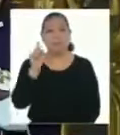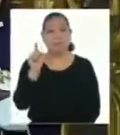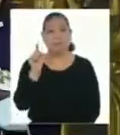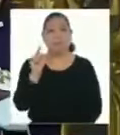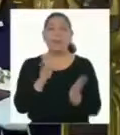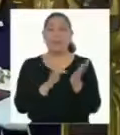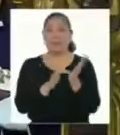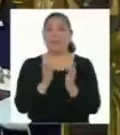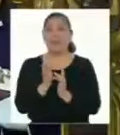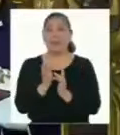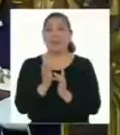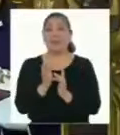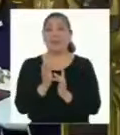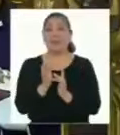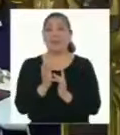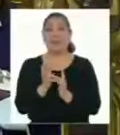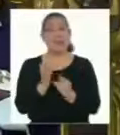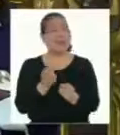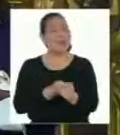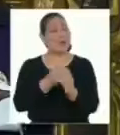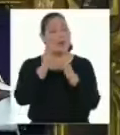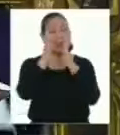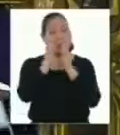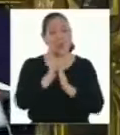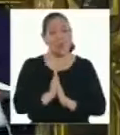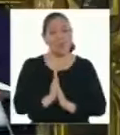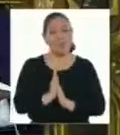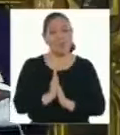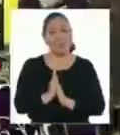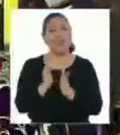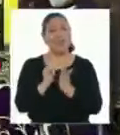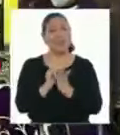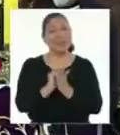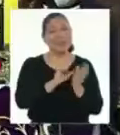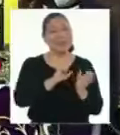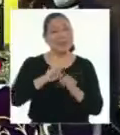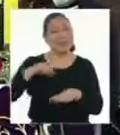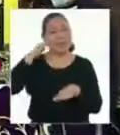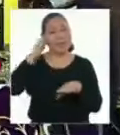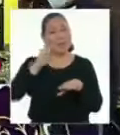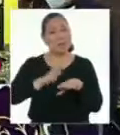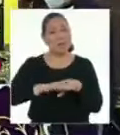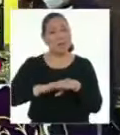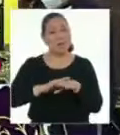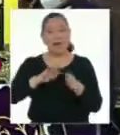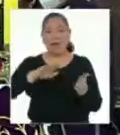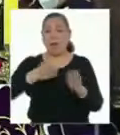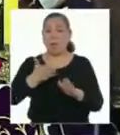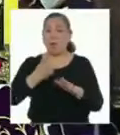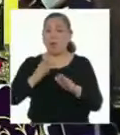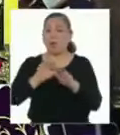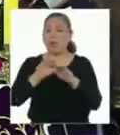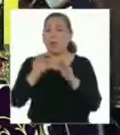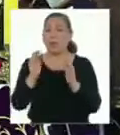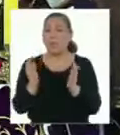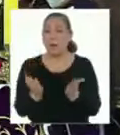Este es Jesús, el Cordero de Dios, el que quita el pecado y la muerte del